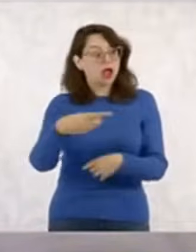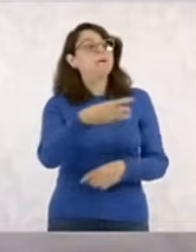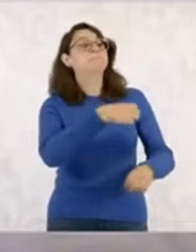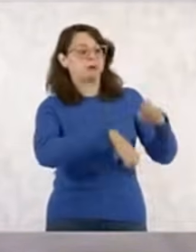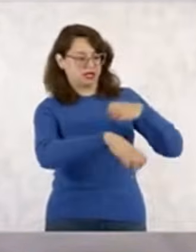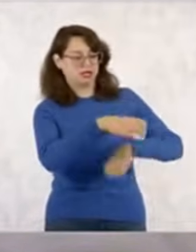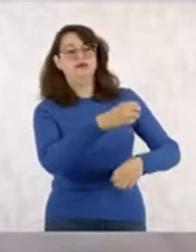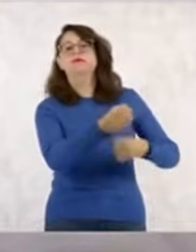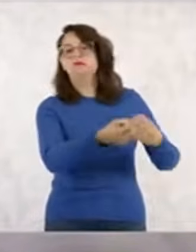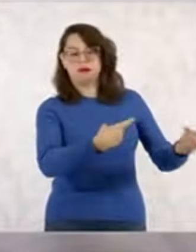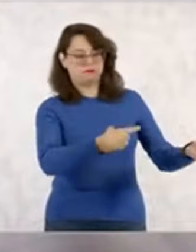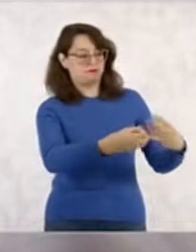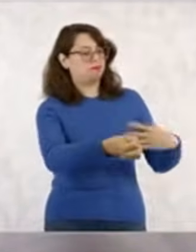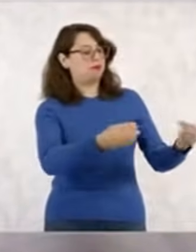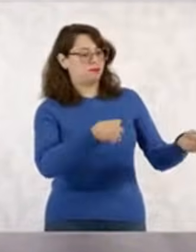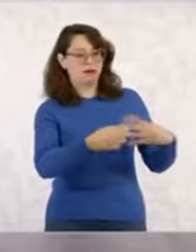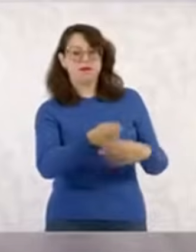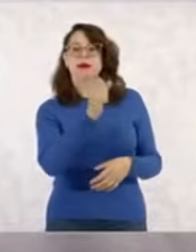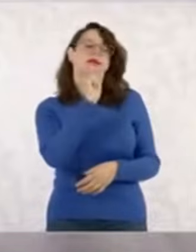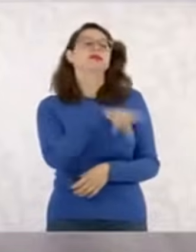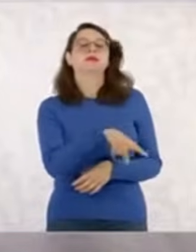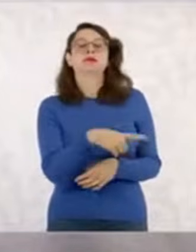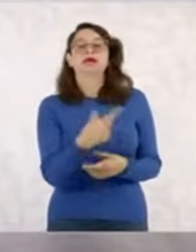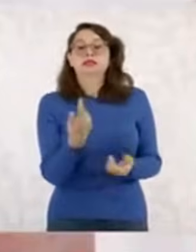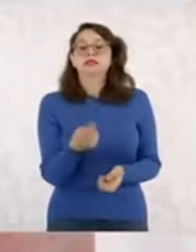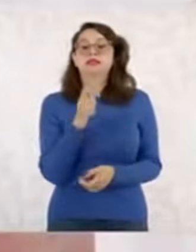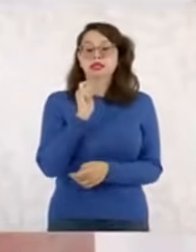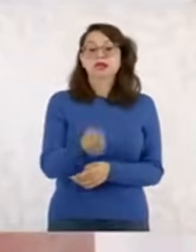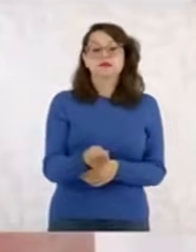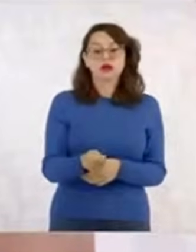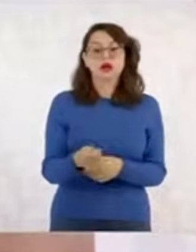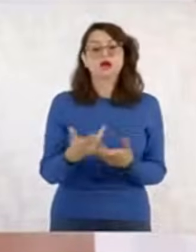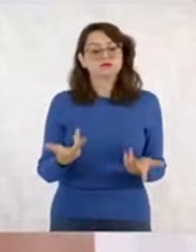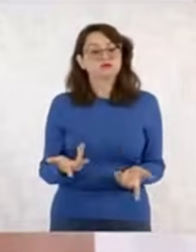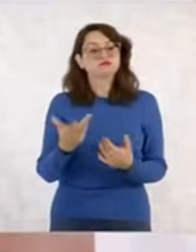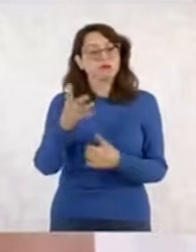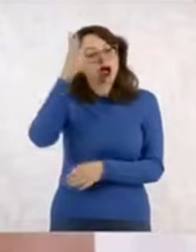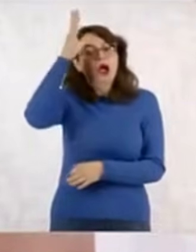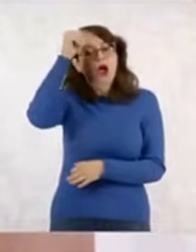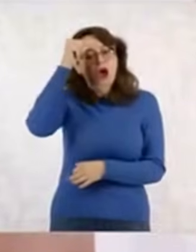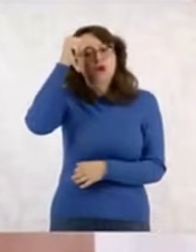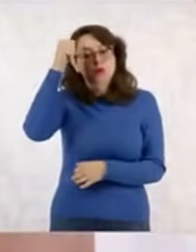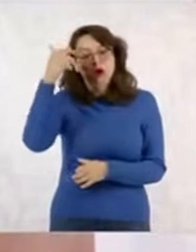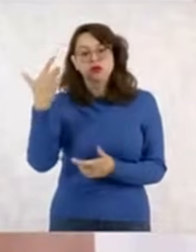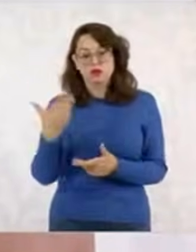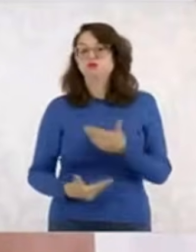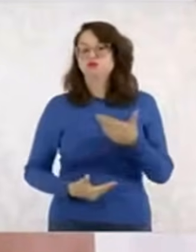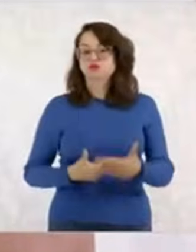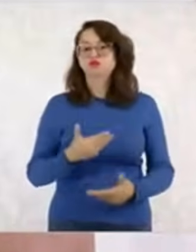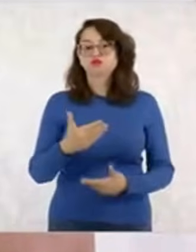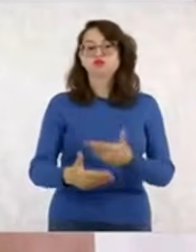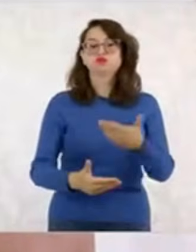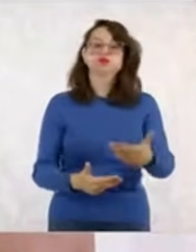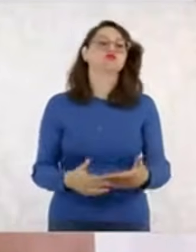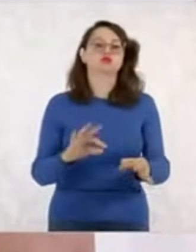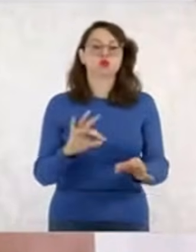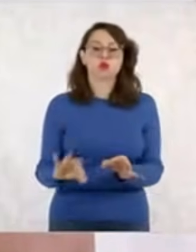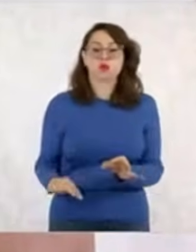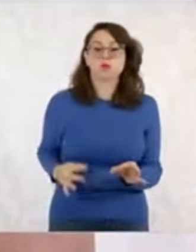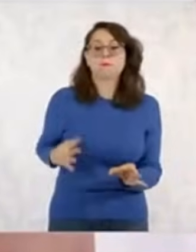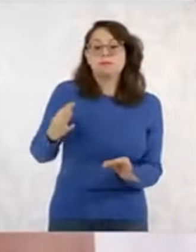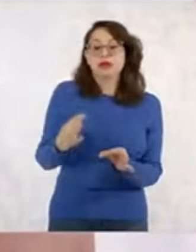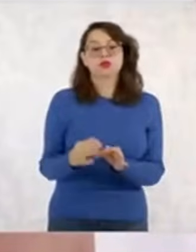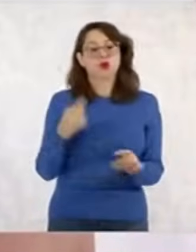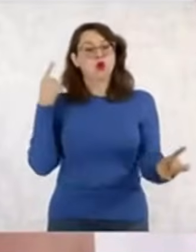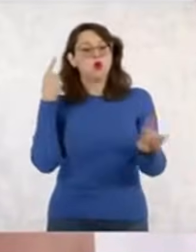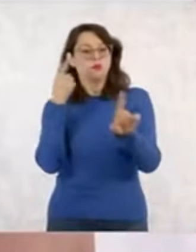empresarial. Esto permitió también que con ello pues hubiera un avance de consenso y pues nos da mucho gusto porque estamos cumpliendo nuevamente con el objetivo